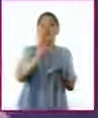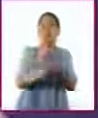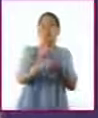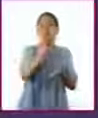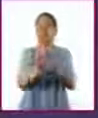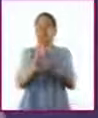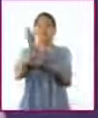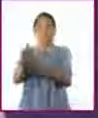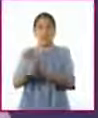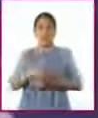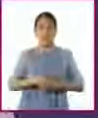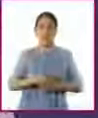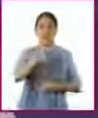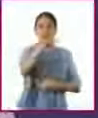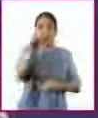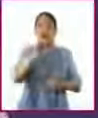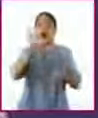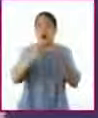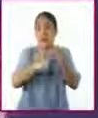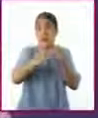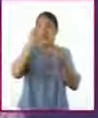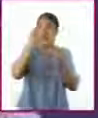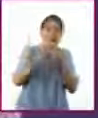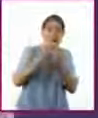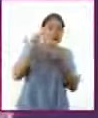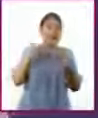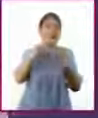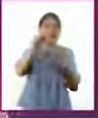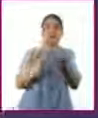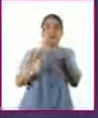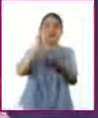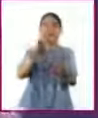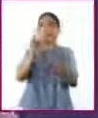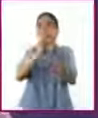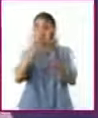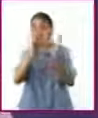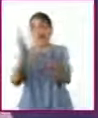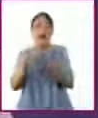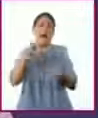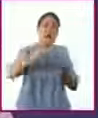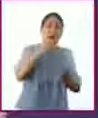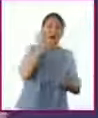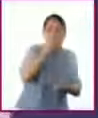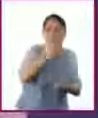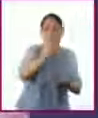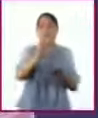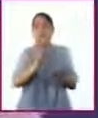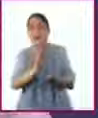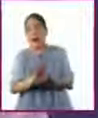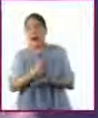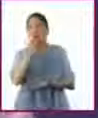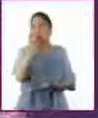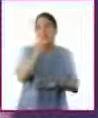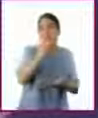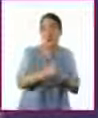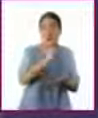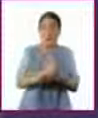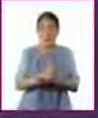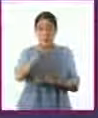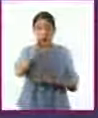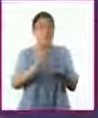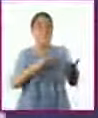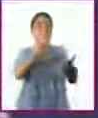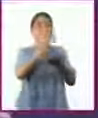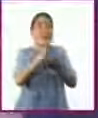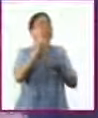han ido a una biblioteca de su escuela, su barrio o su colonia? ¿Han encontrado alguna